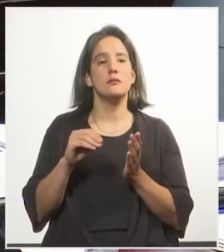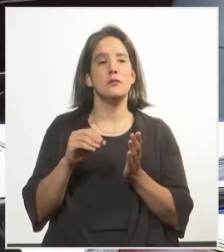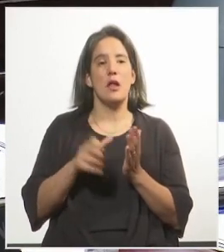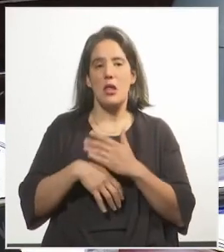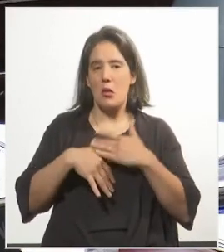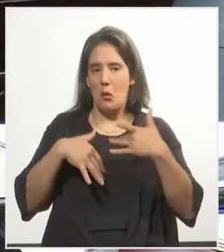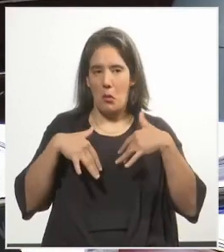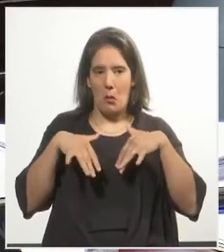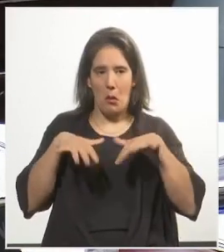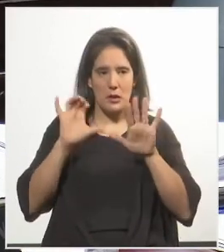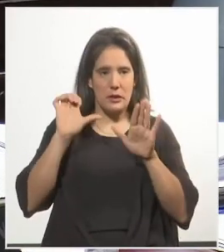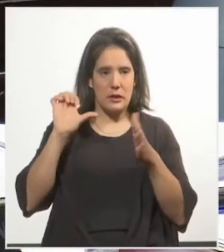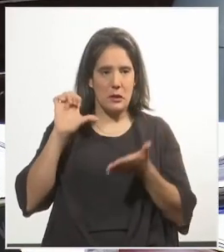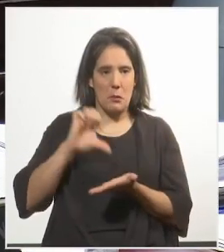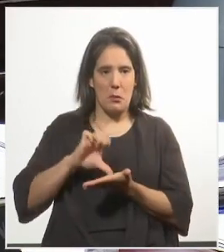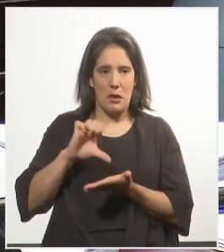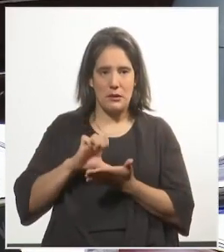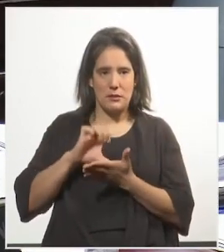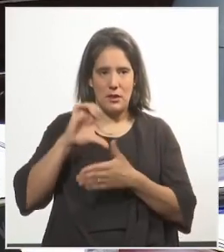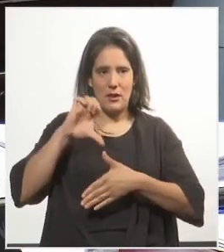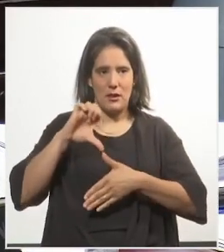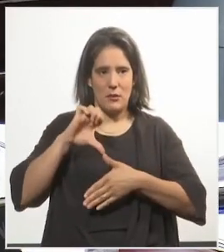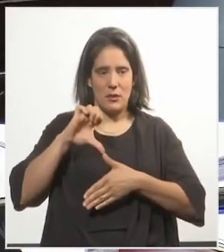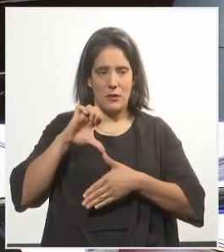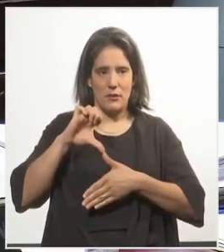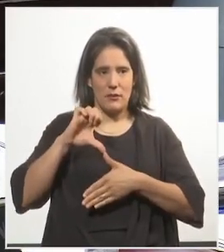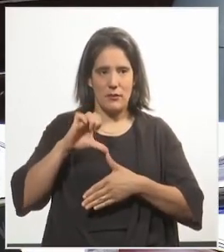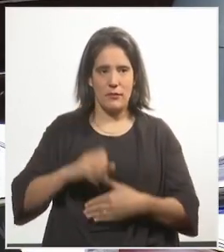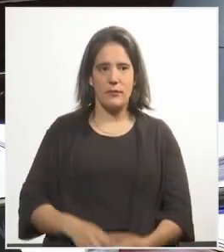de cualquier país de Hispanoamérica.